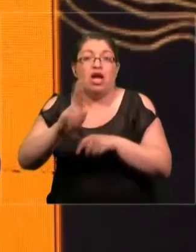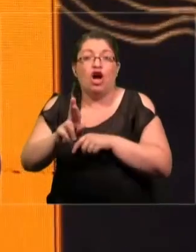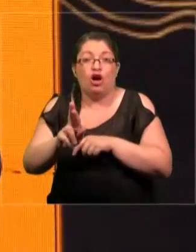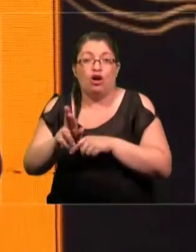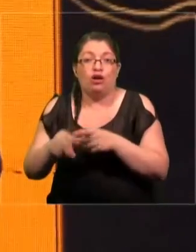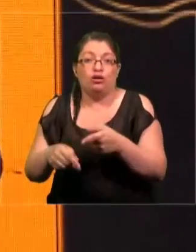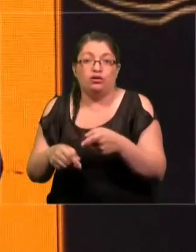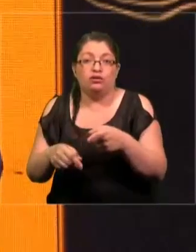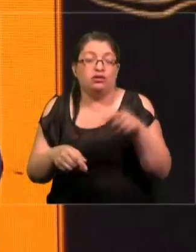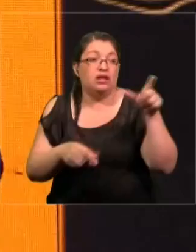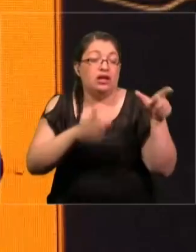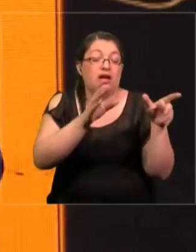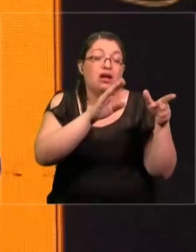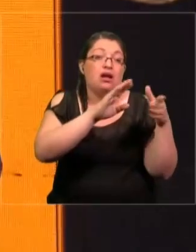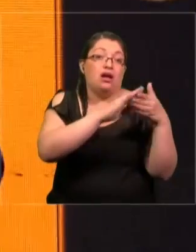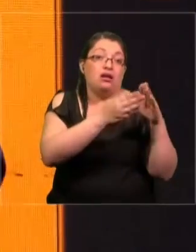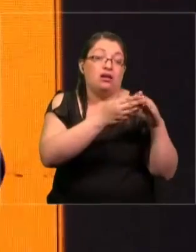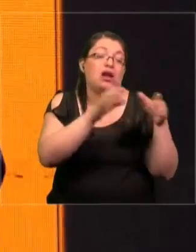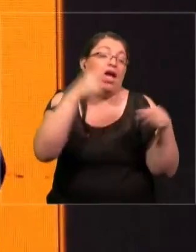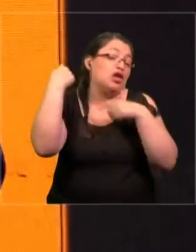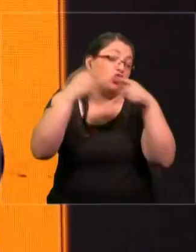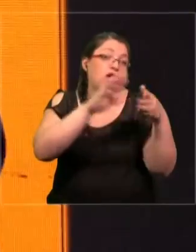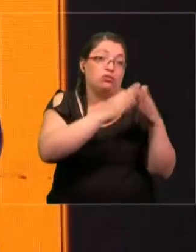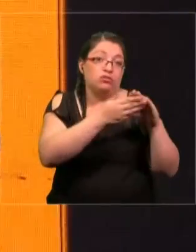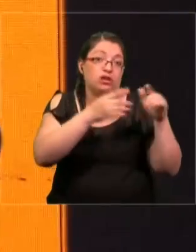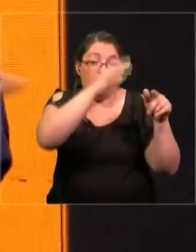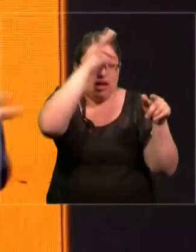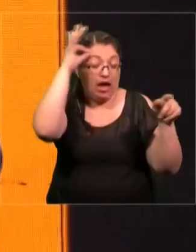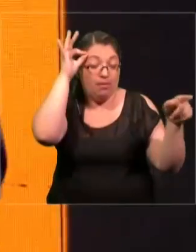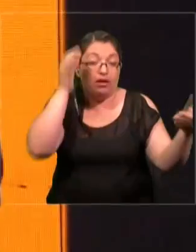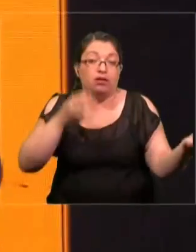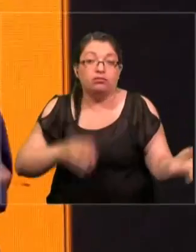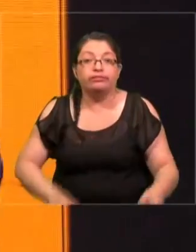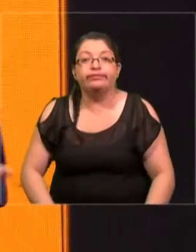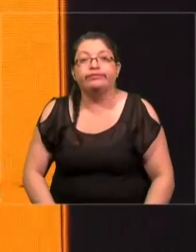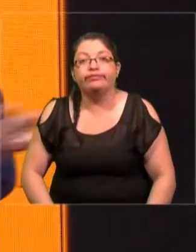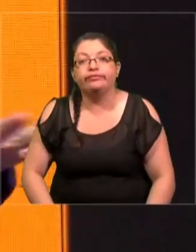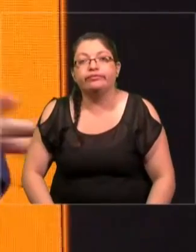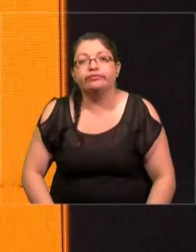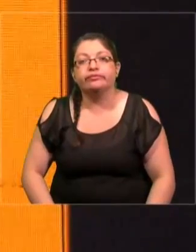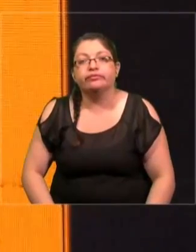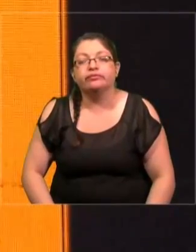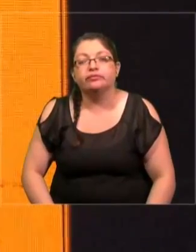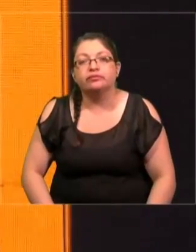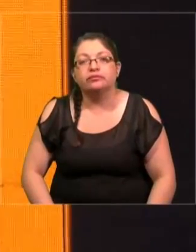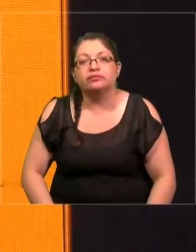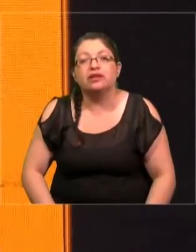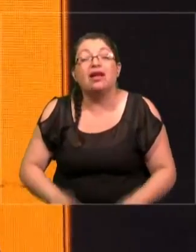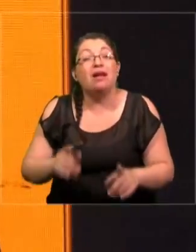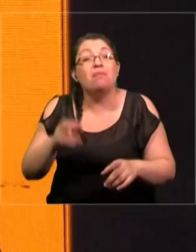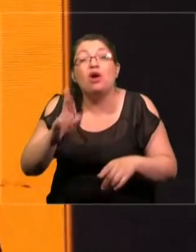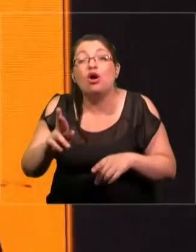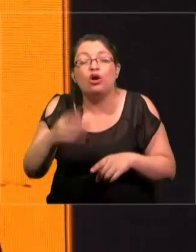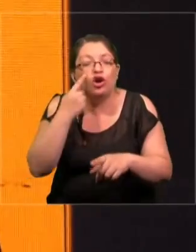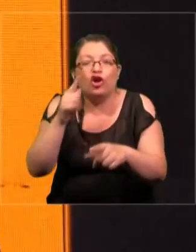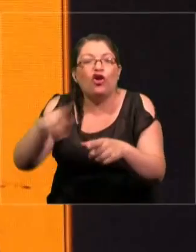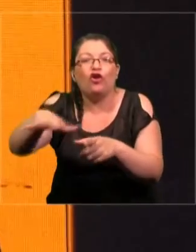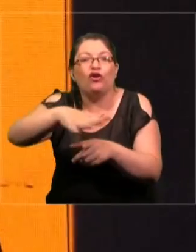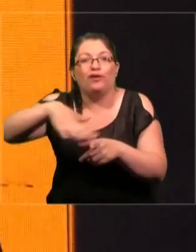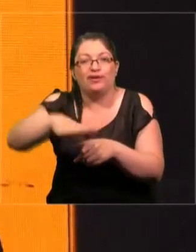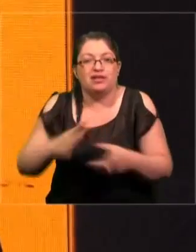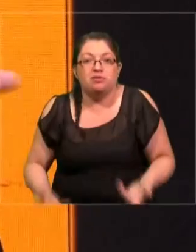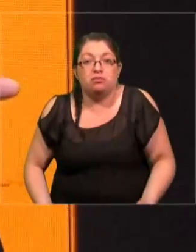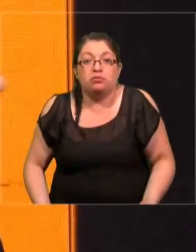la historia del pueblo mapuche. Y a mayor agravamiento, no la conocemos.